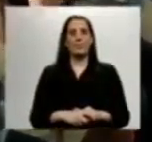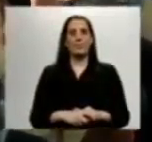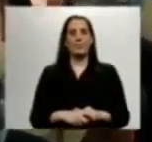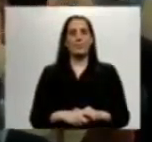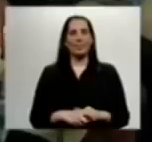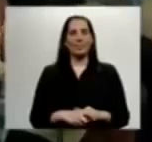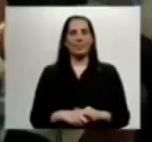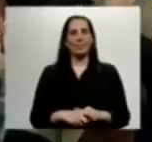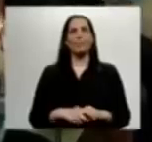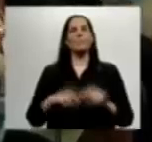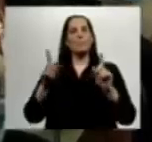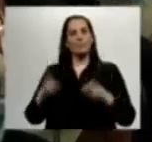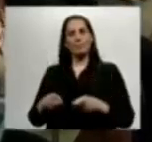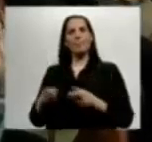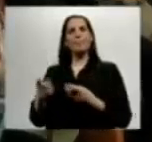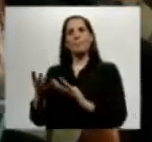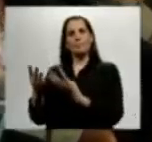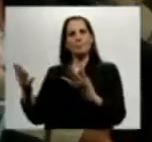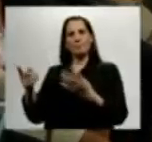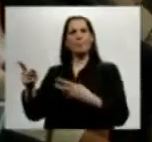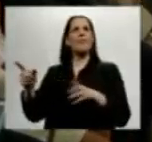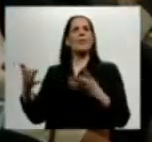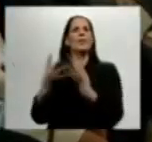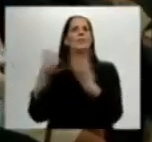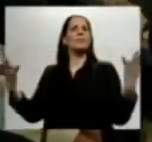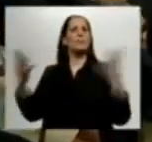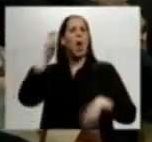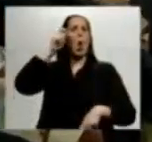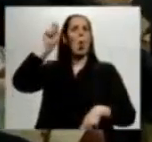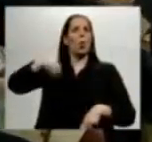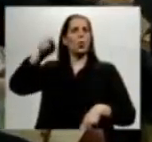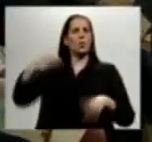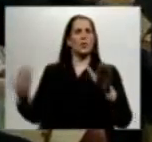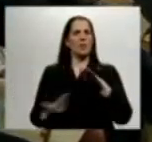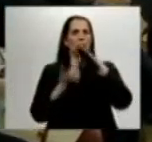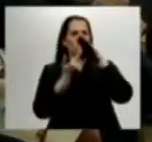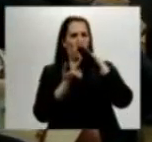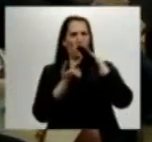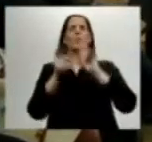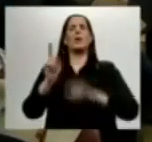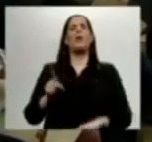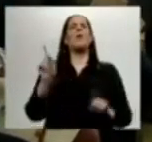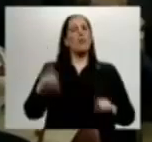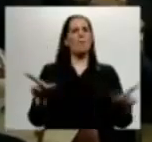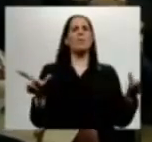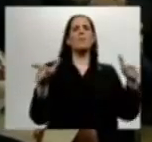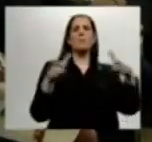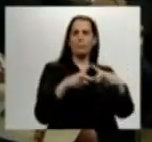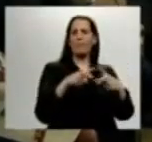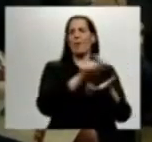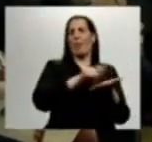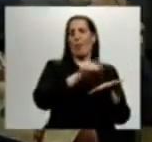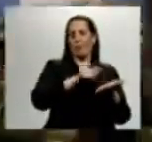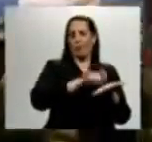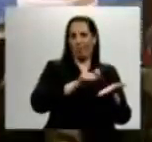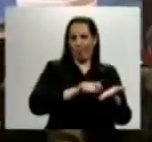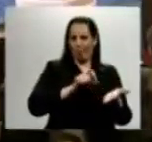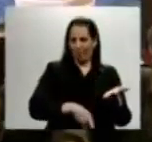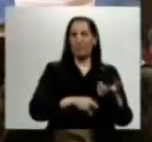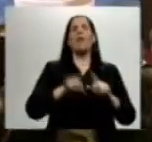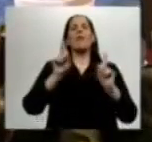Señores integrantes de la Suprema Corte de Justicia de la Nación, señores miembros de la Comisión Redactora, señores